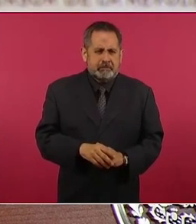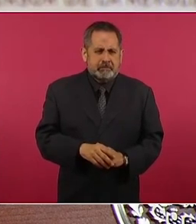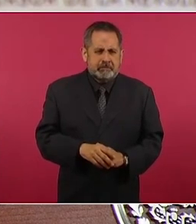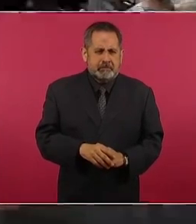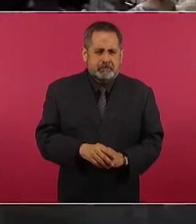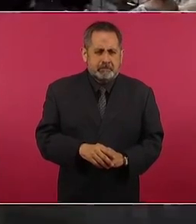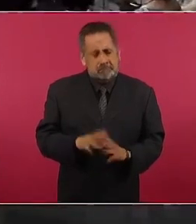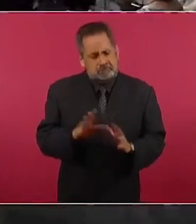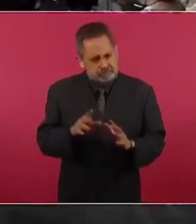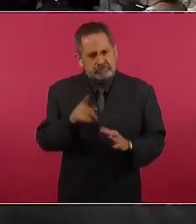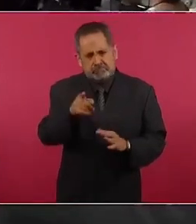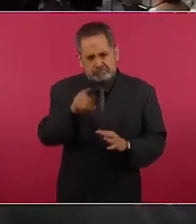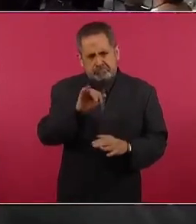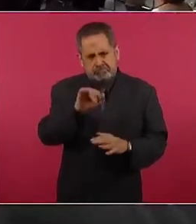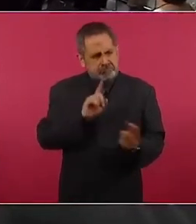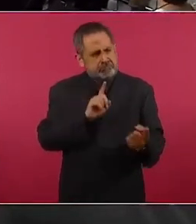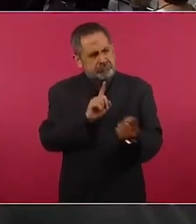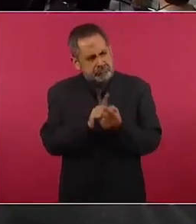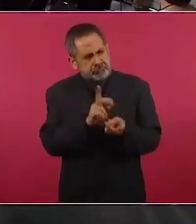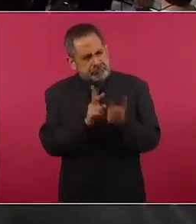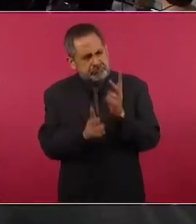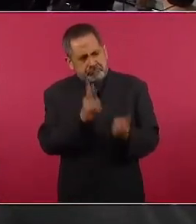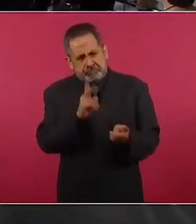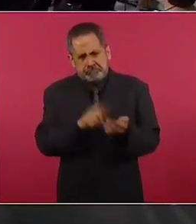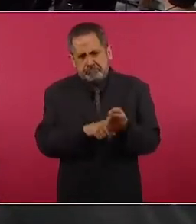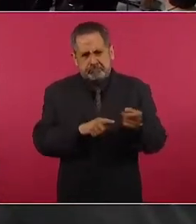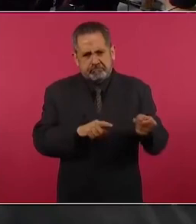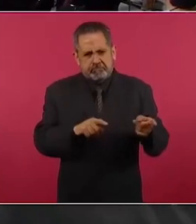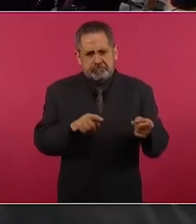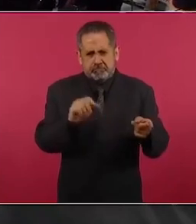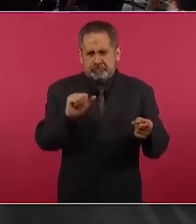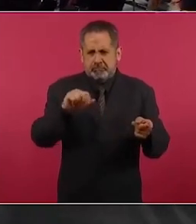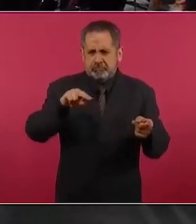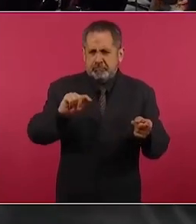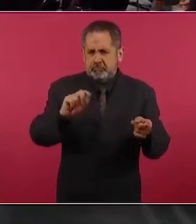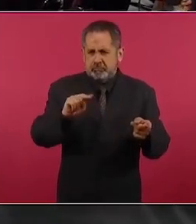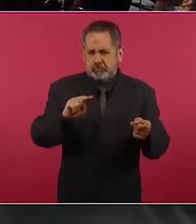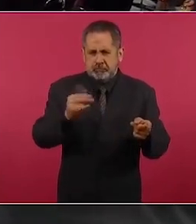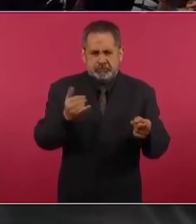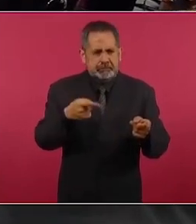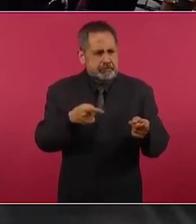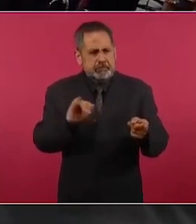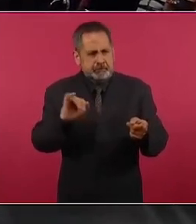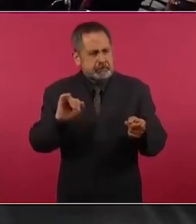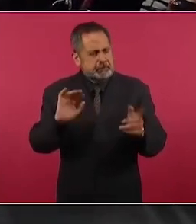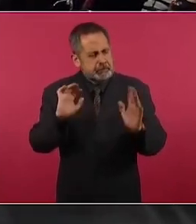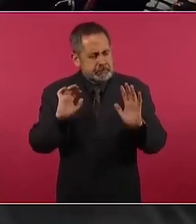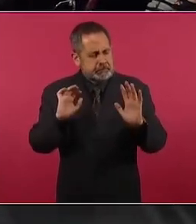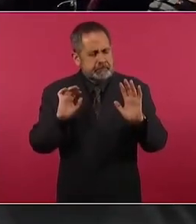Ah, sí, lo vamos a recibir. Es ¿mande?